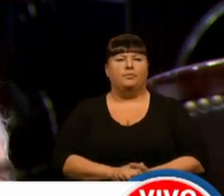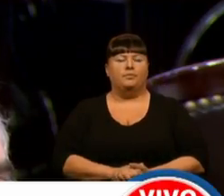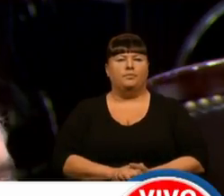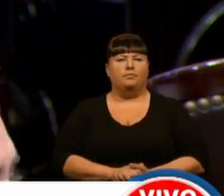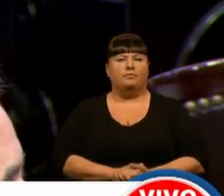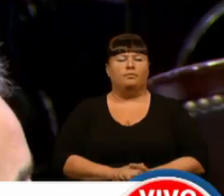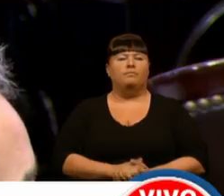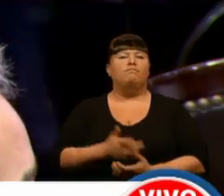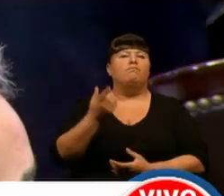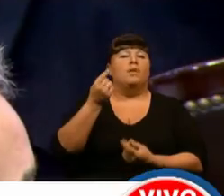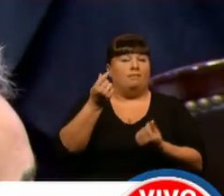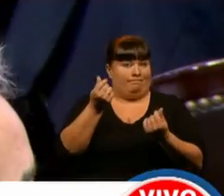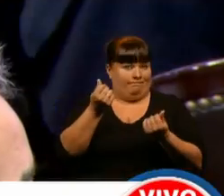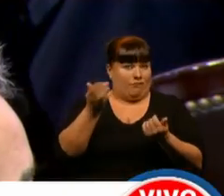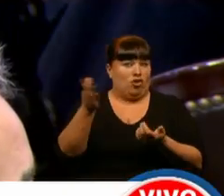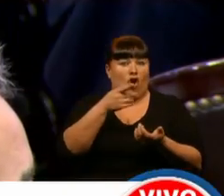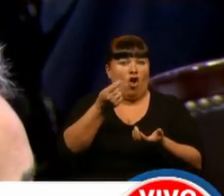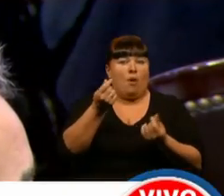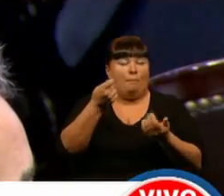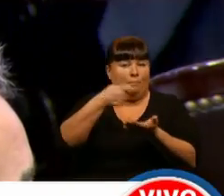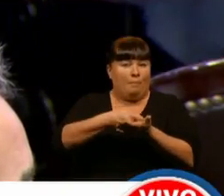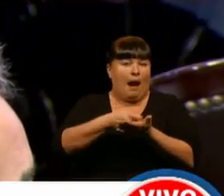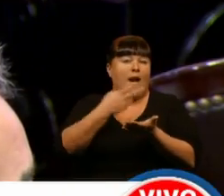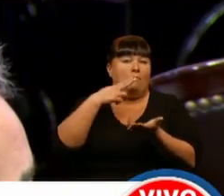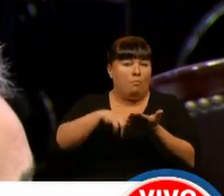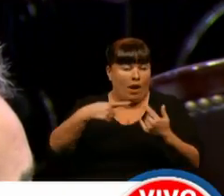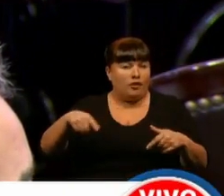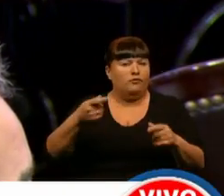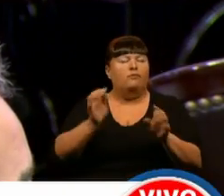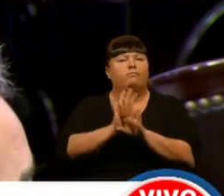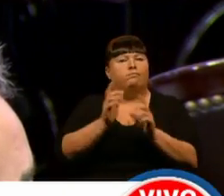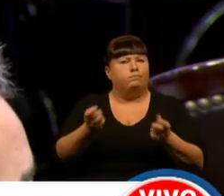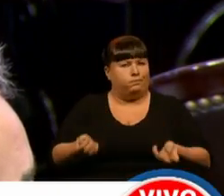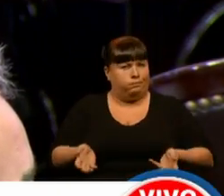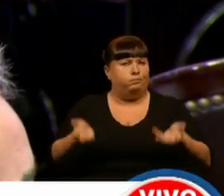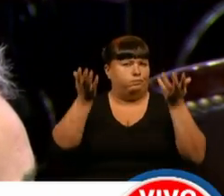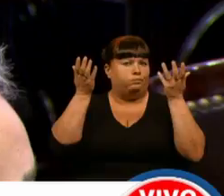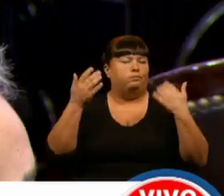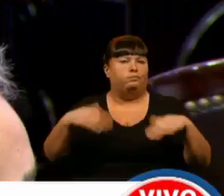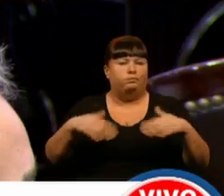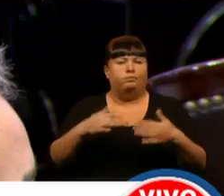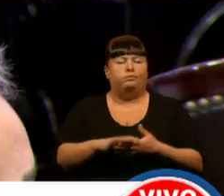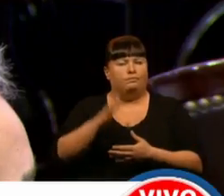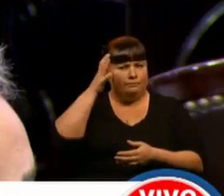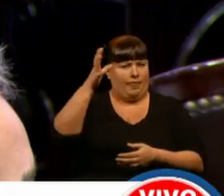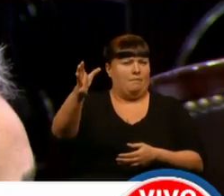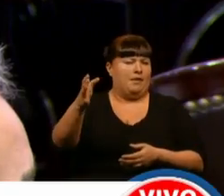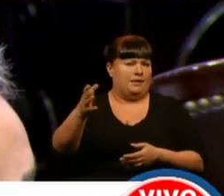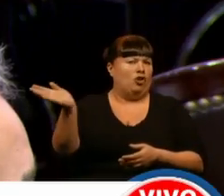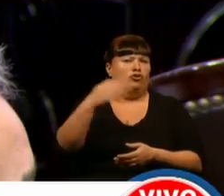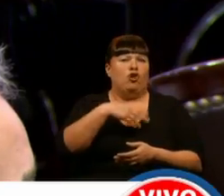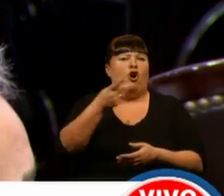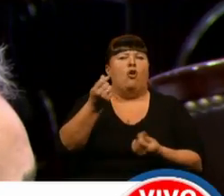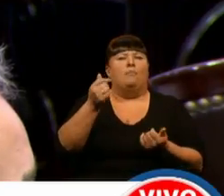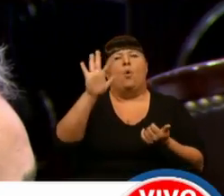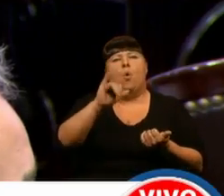los las tarifas fueron en un aumento verdaderamente enorme todas las tarifas